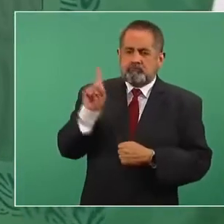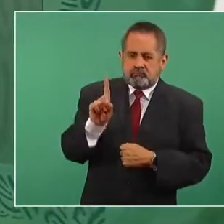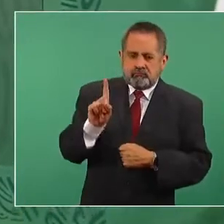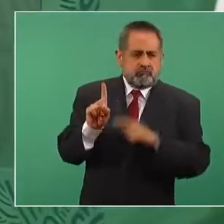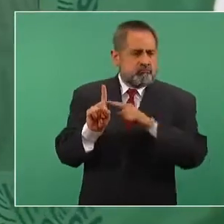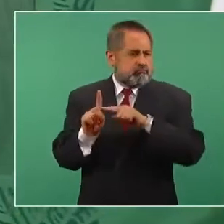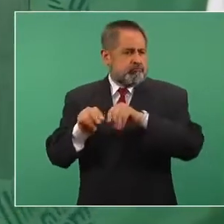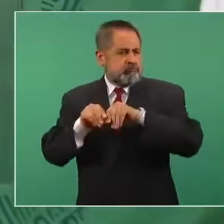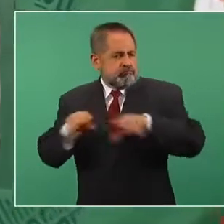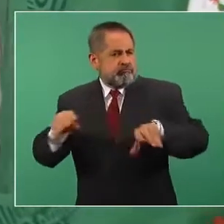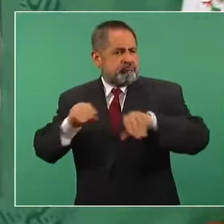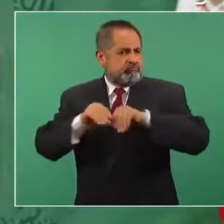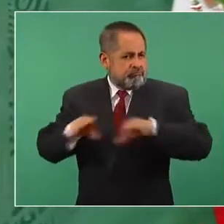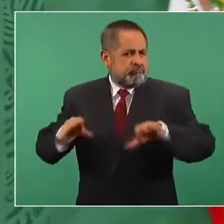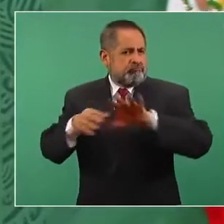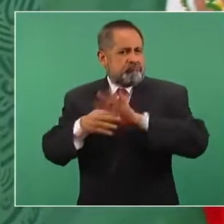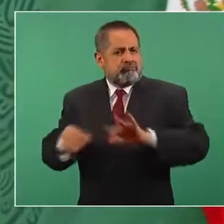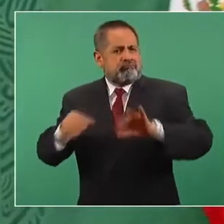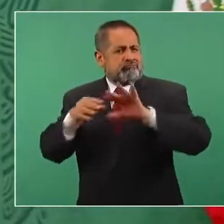informado